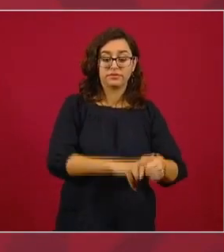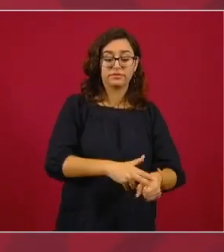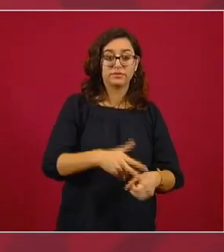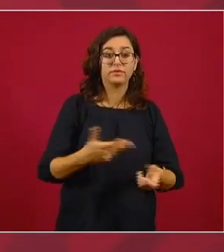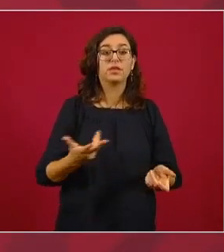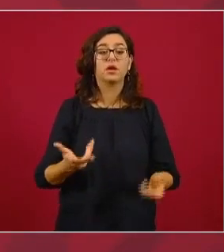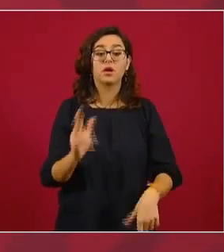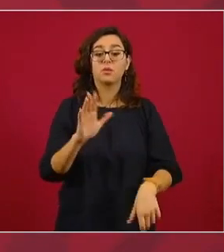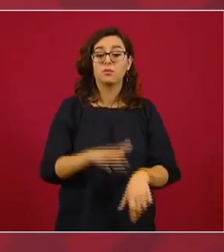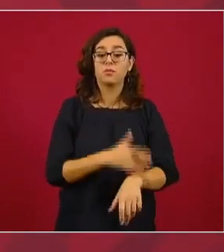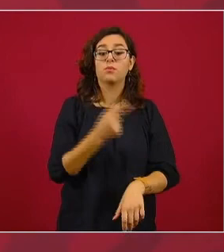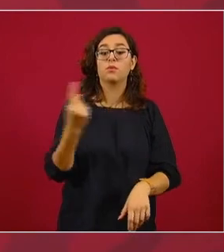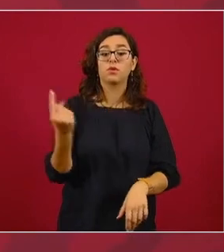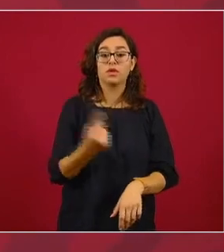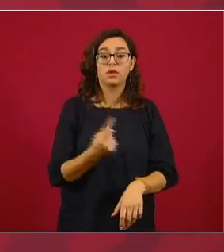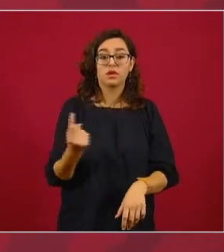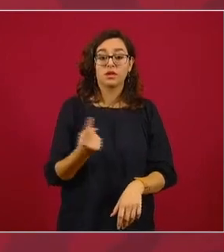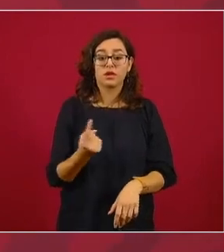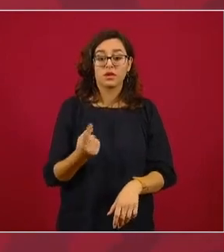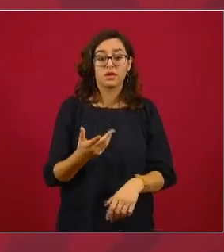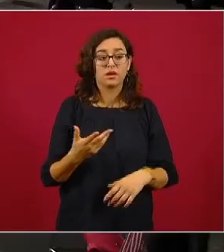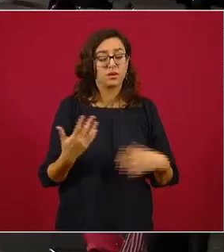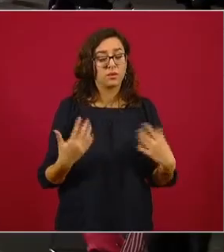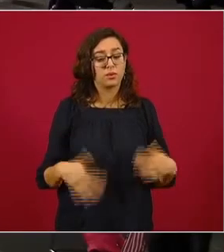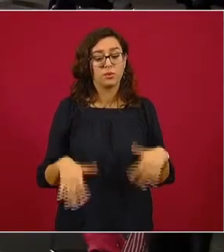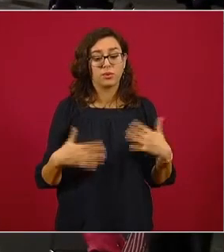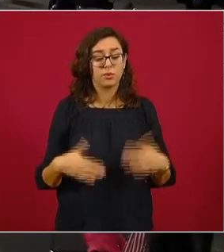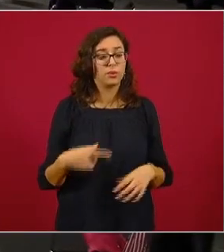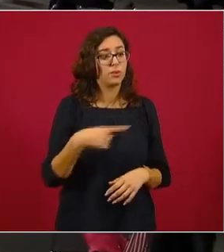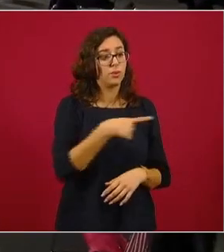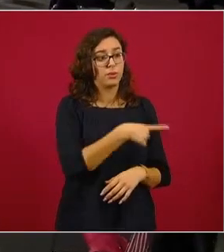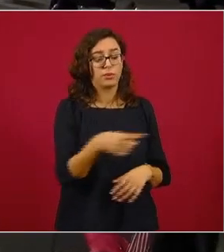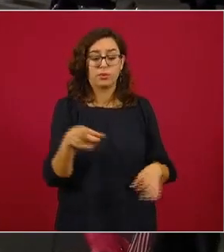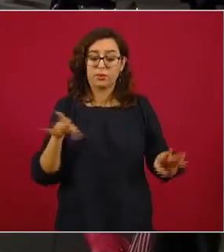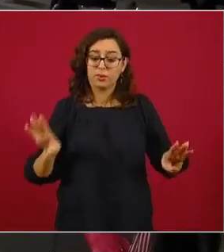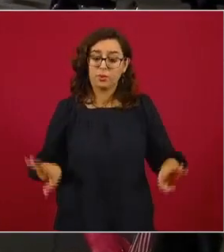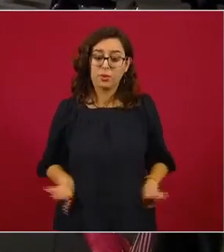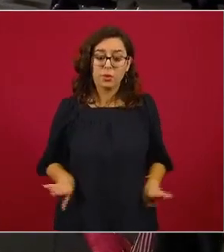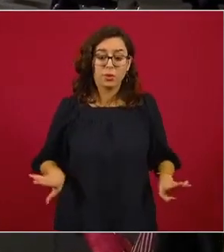precisamente por su destacada